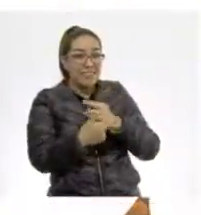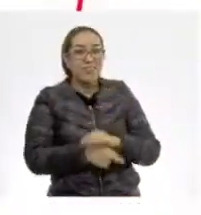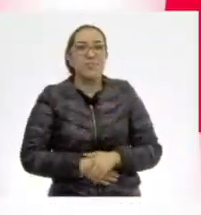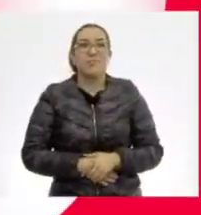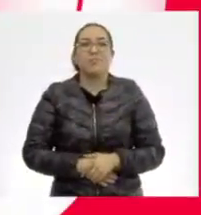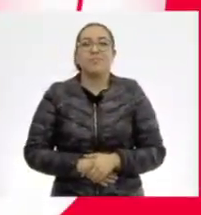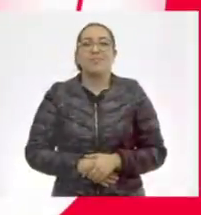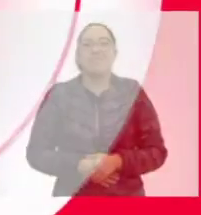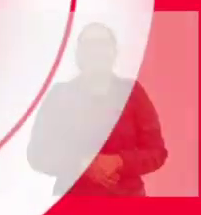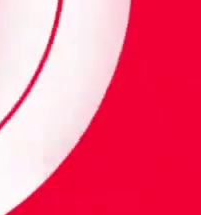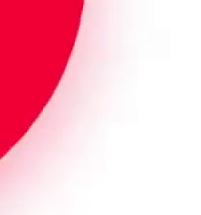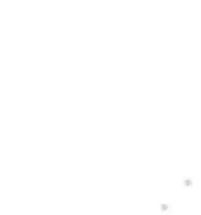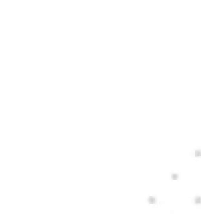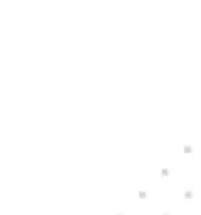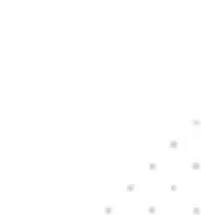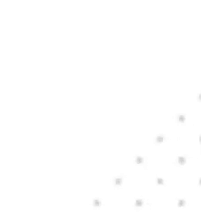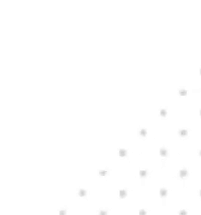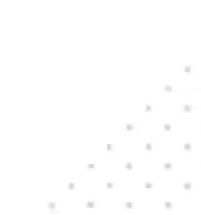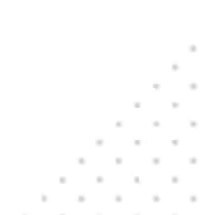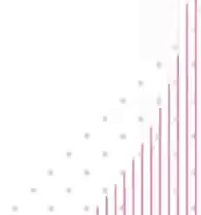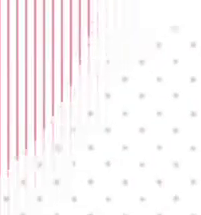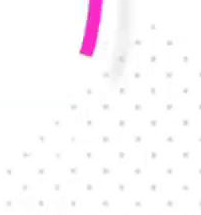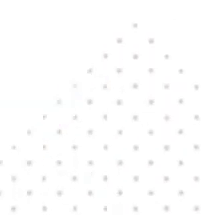¡Ahí viene el tren!